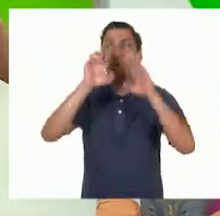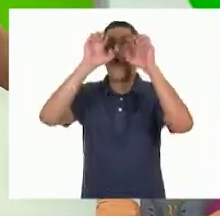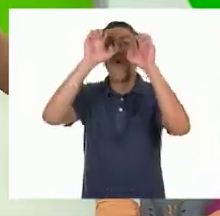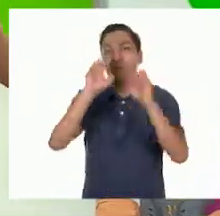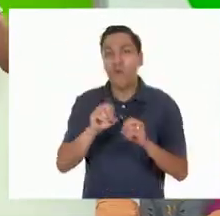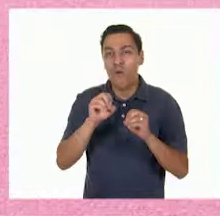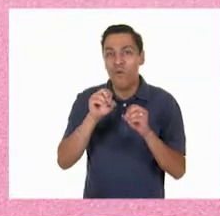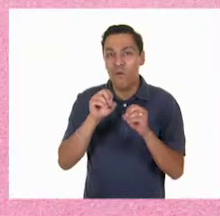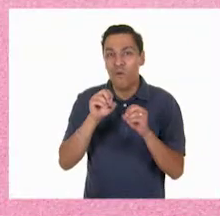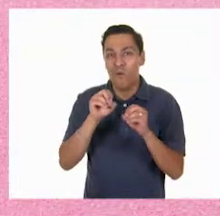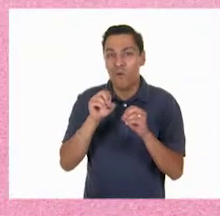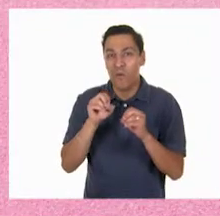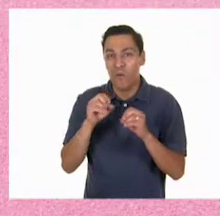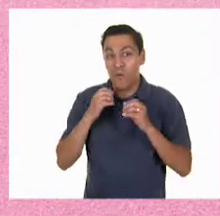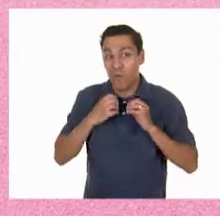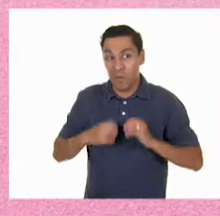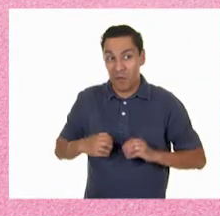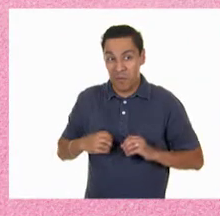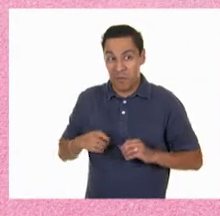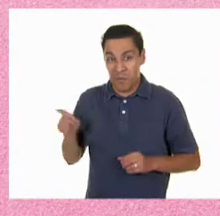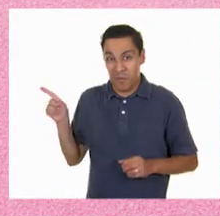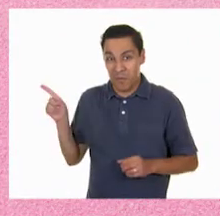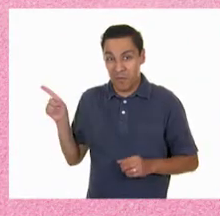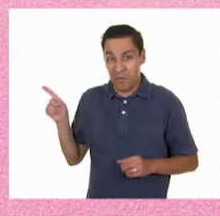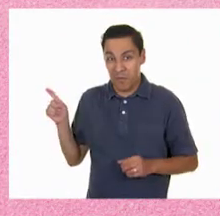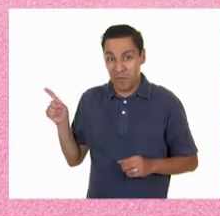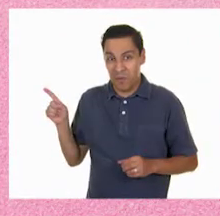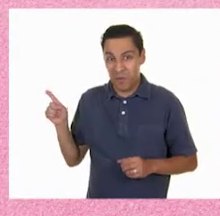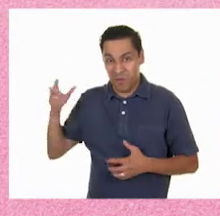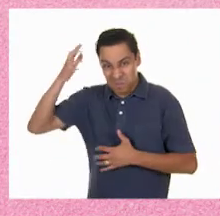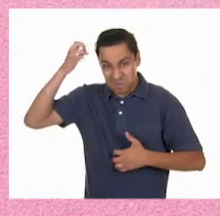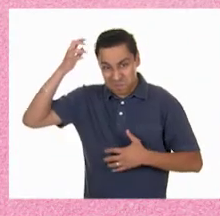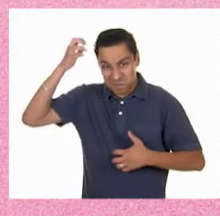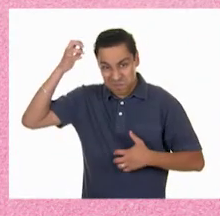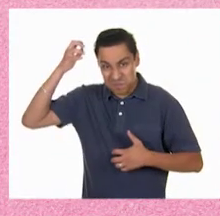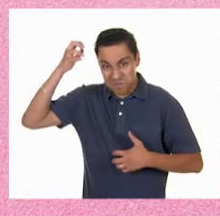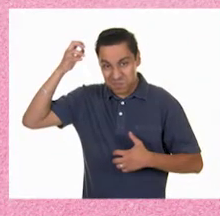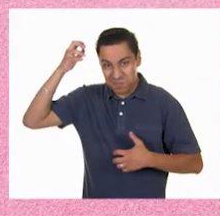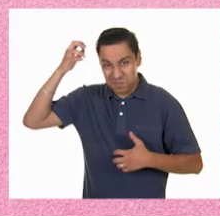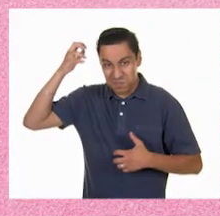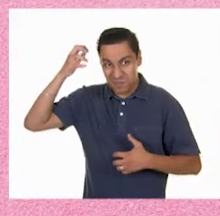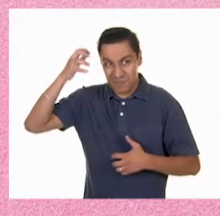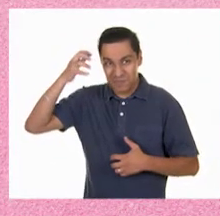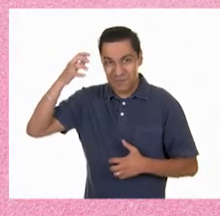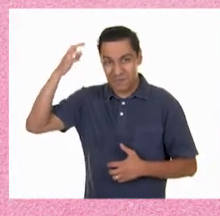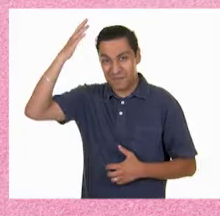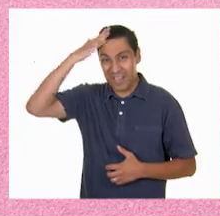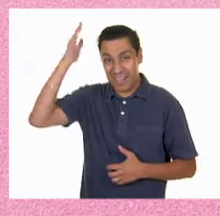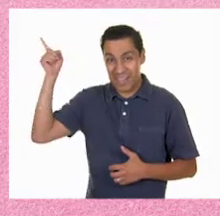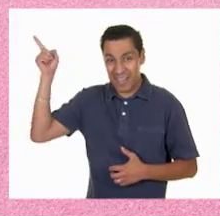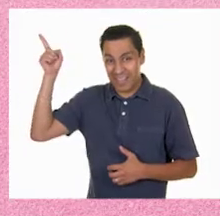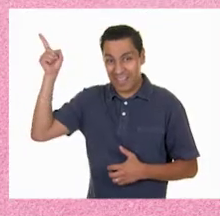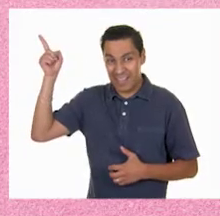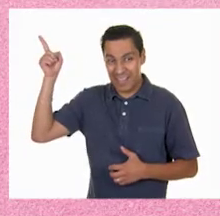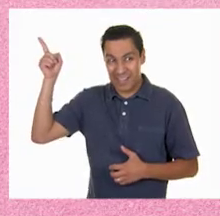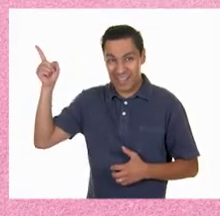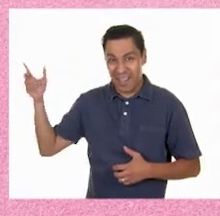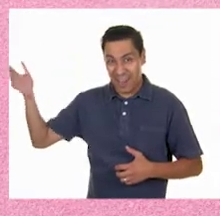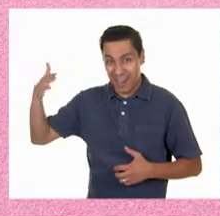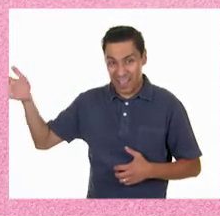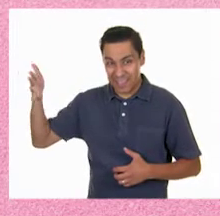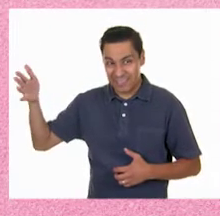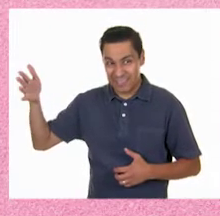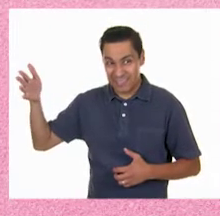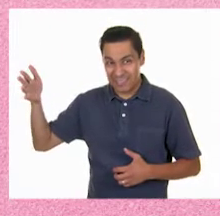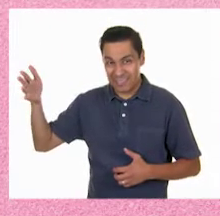y le voy a poner un cuerpo de de mono y una cara de jirafa y unas alas de murciélago